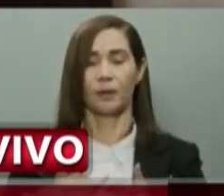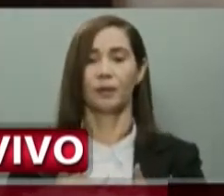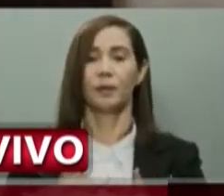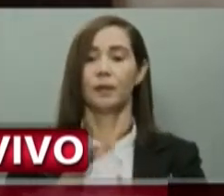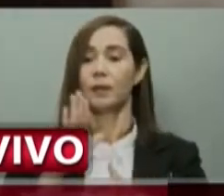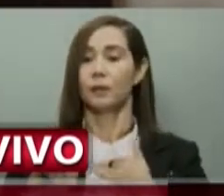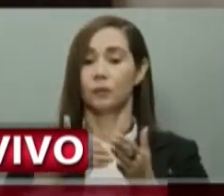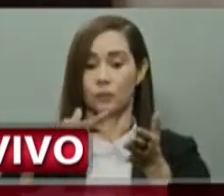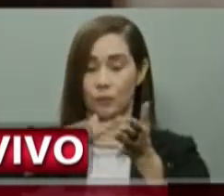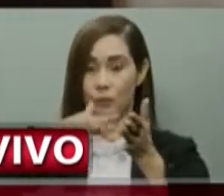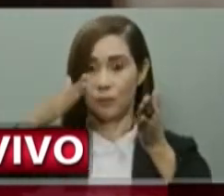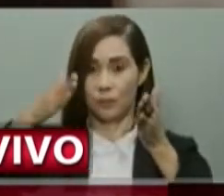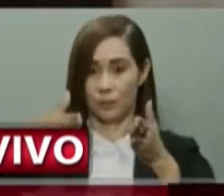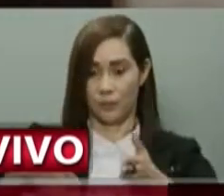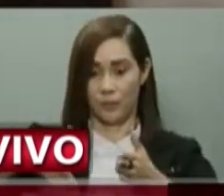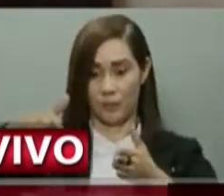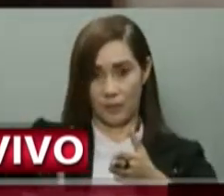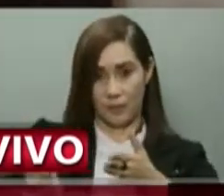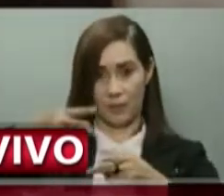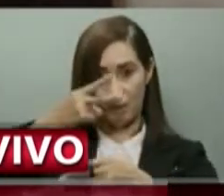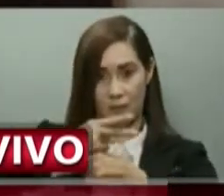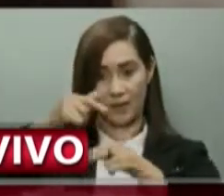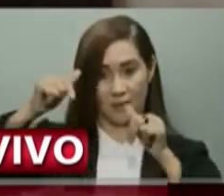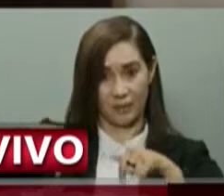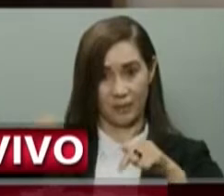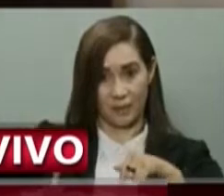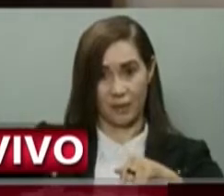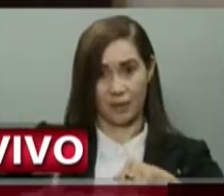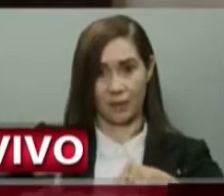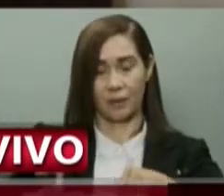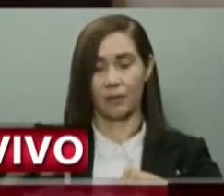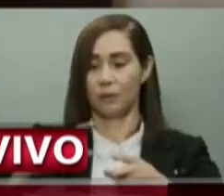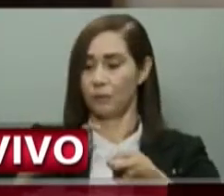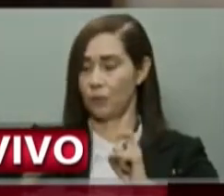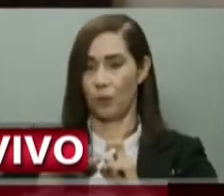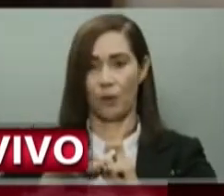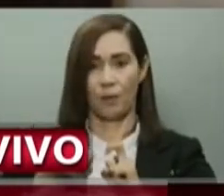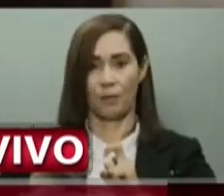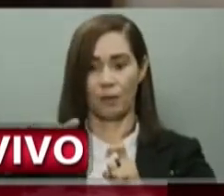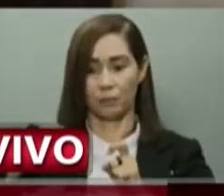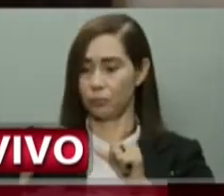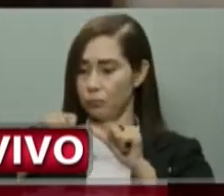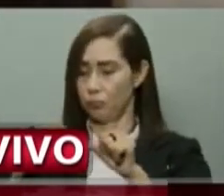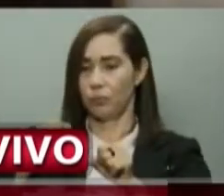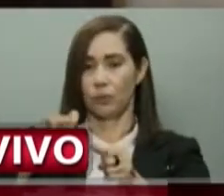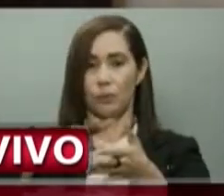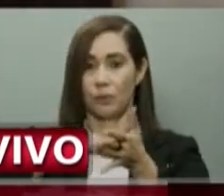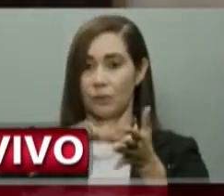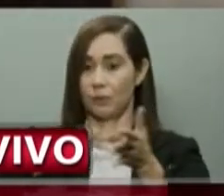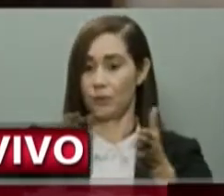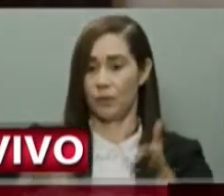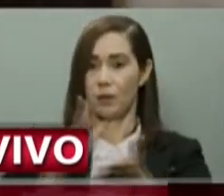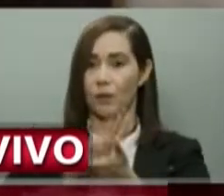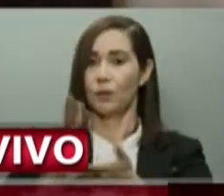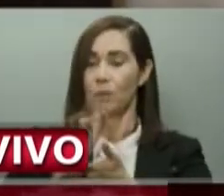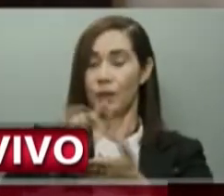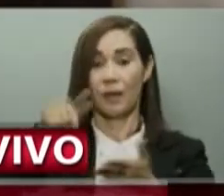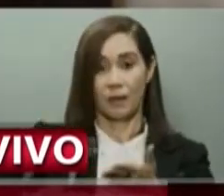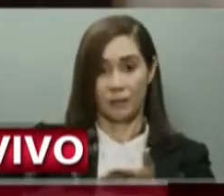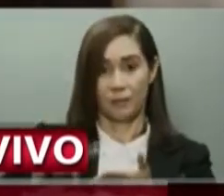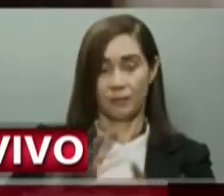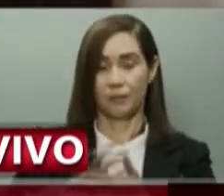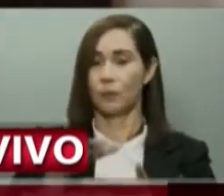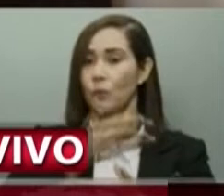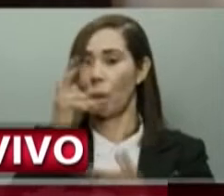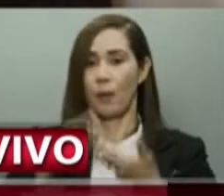que todos los estudiantes haitianos que están aquí en el país no cambian su estatus, continúan su estatus y no van a tener ningún problema